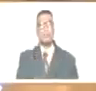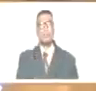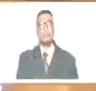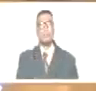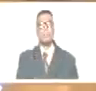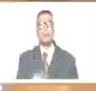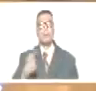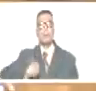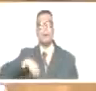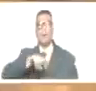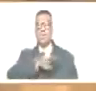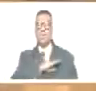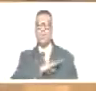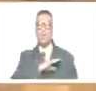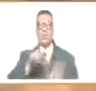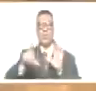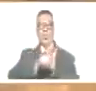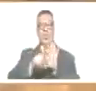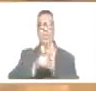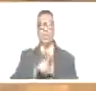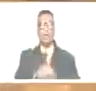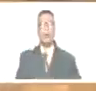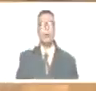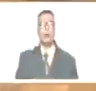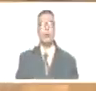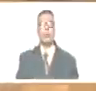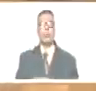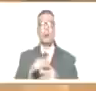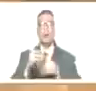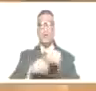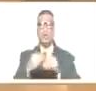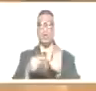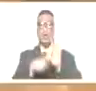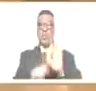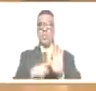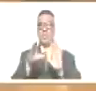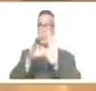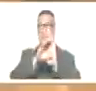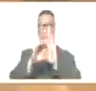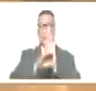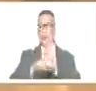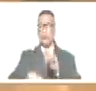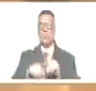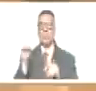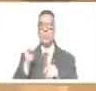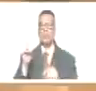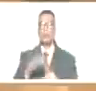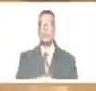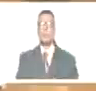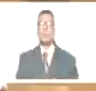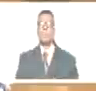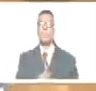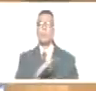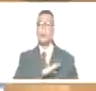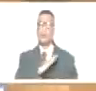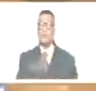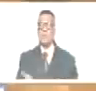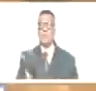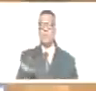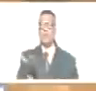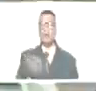leyes, de acuerdo a lo que establece esta Constitución. Es importante